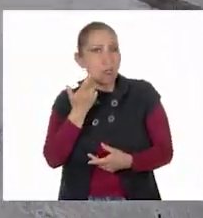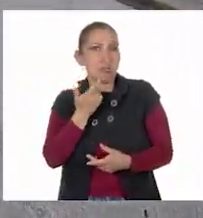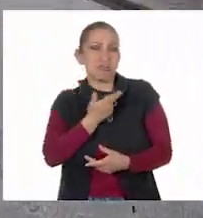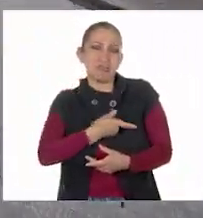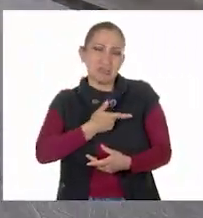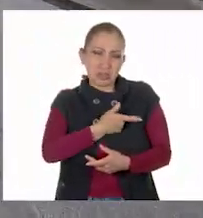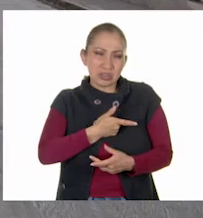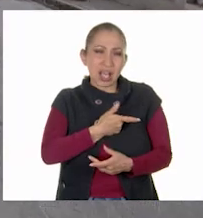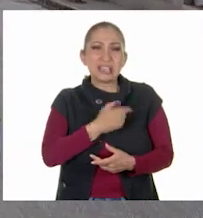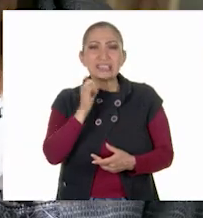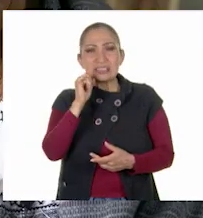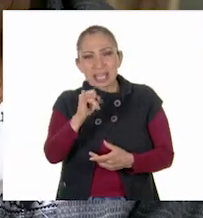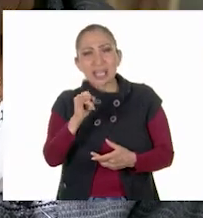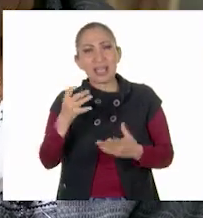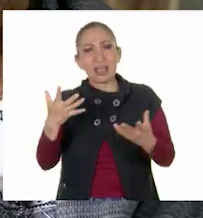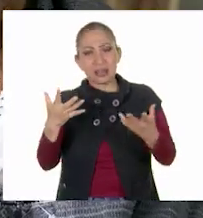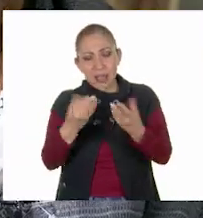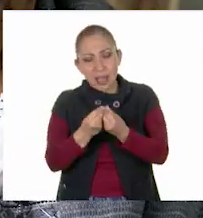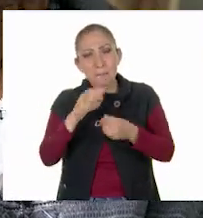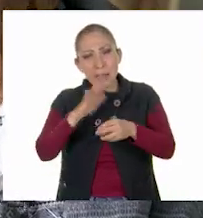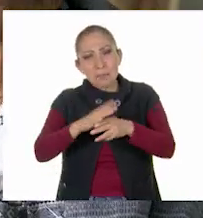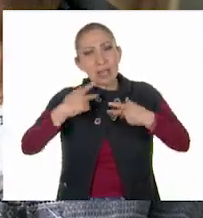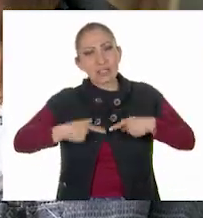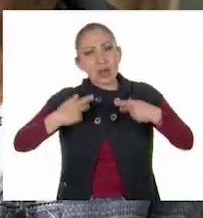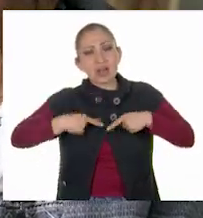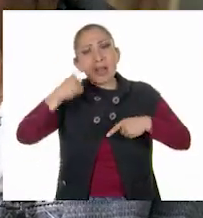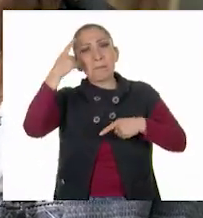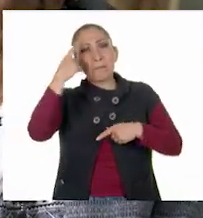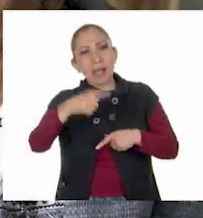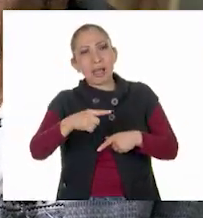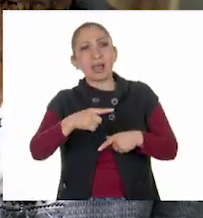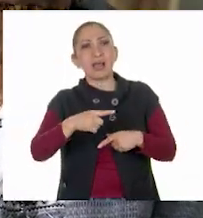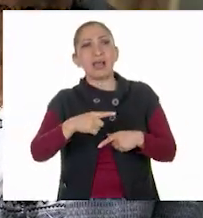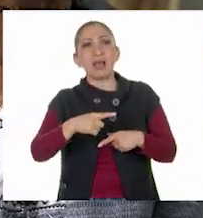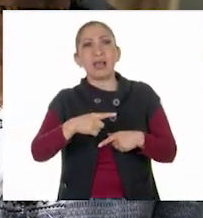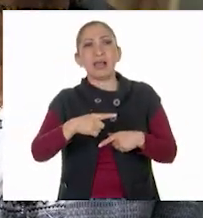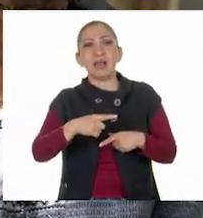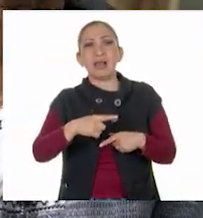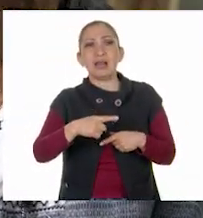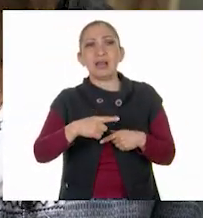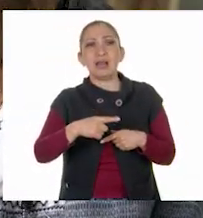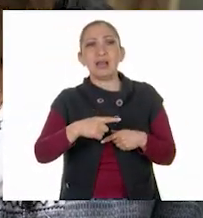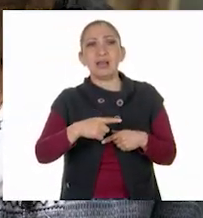que nos uniéramos más personas para